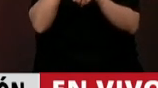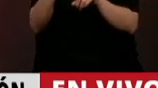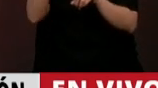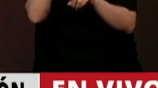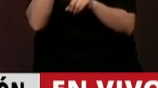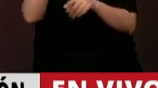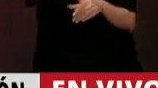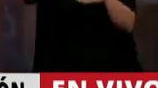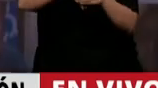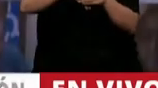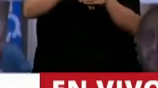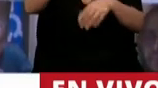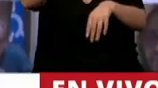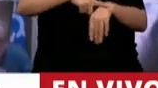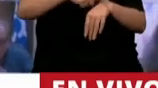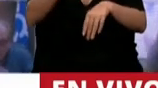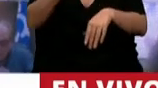voto, tiempo.